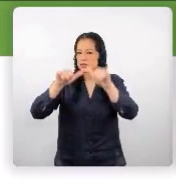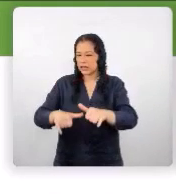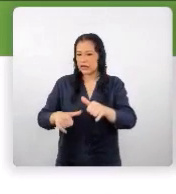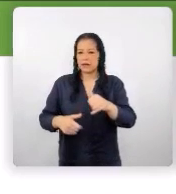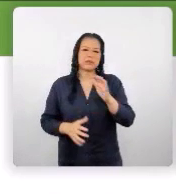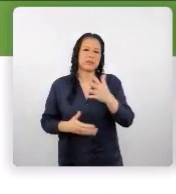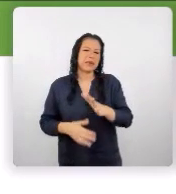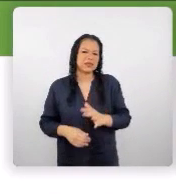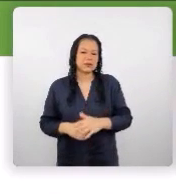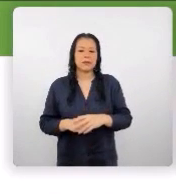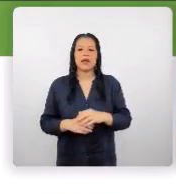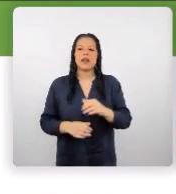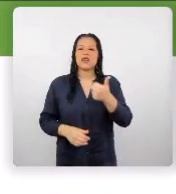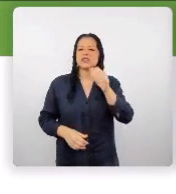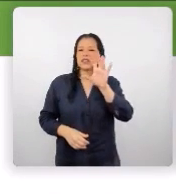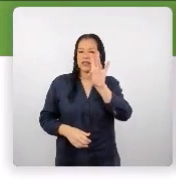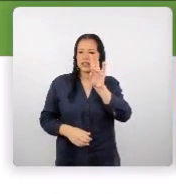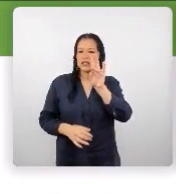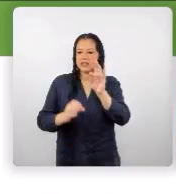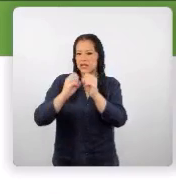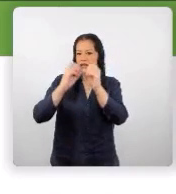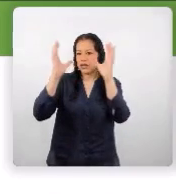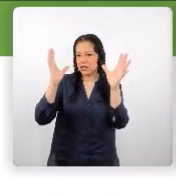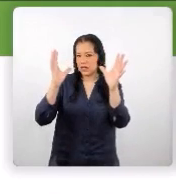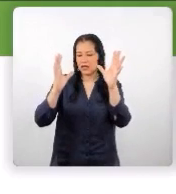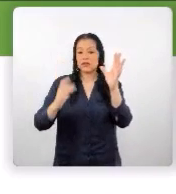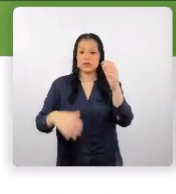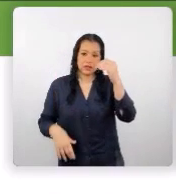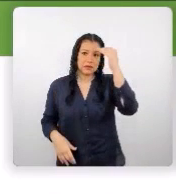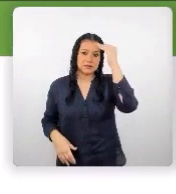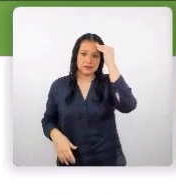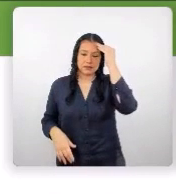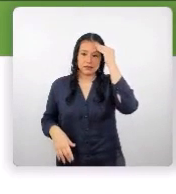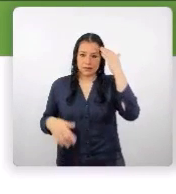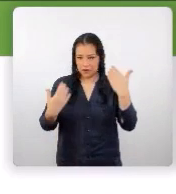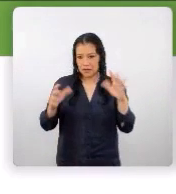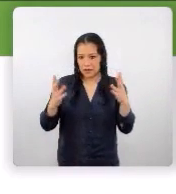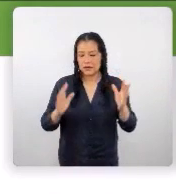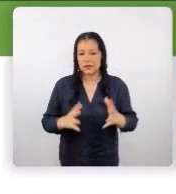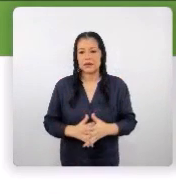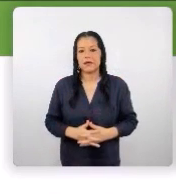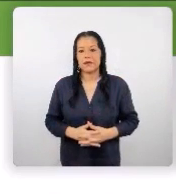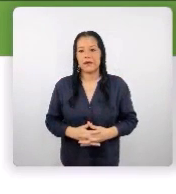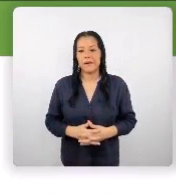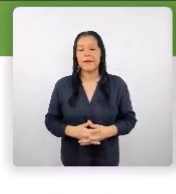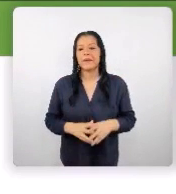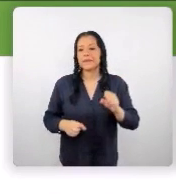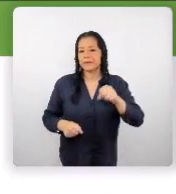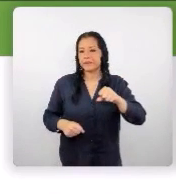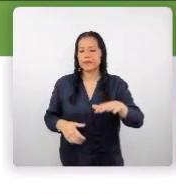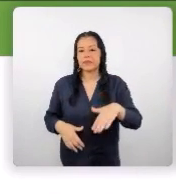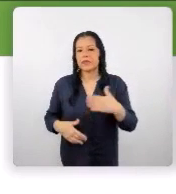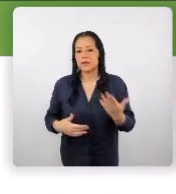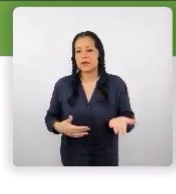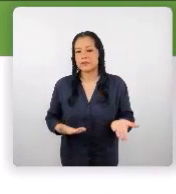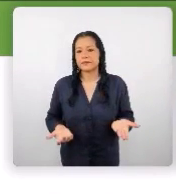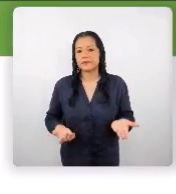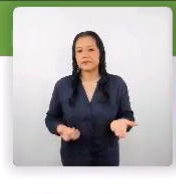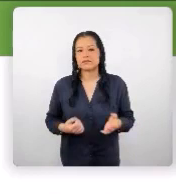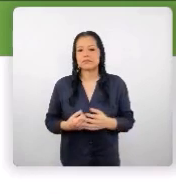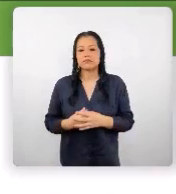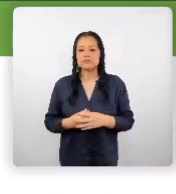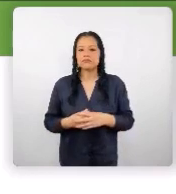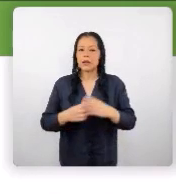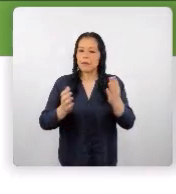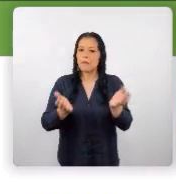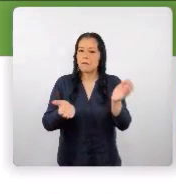días, donde nosotros sabemos que existe una tendencia